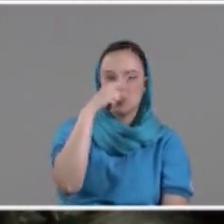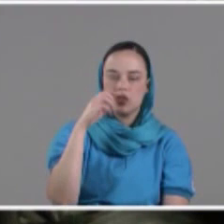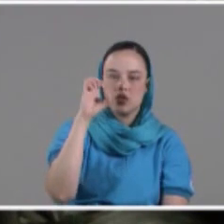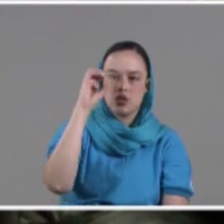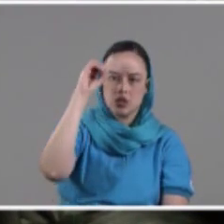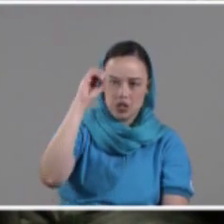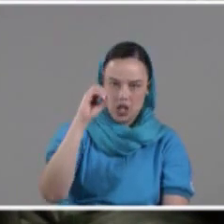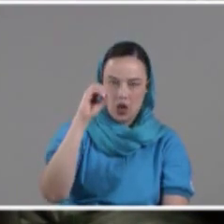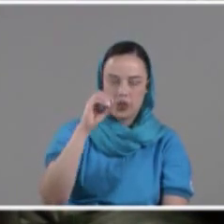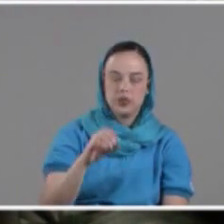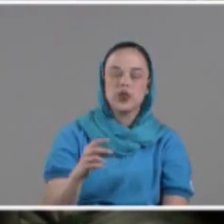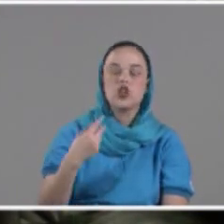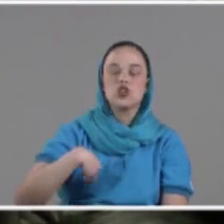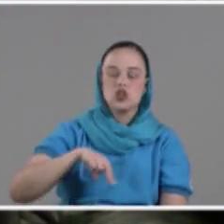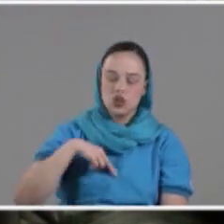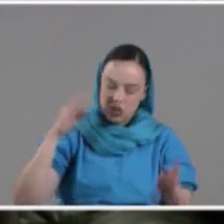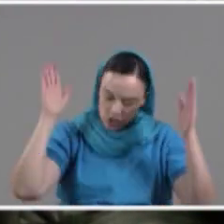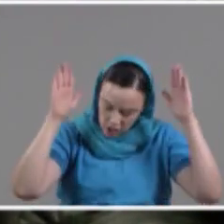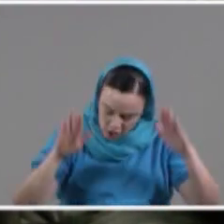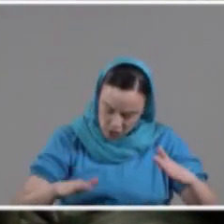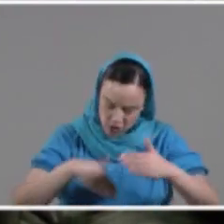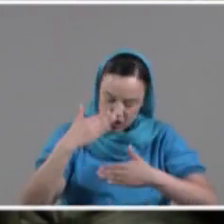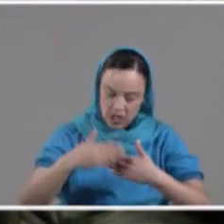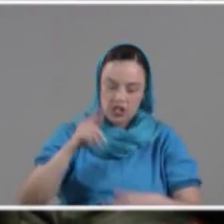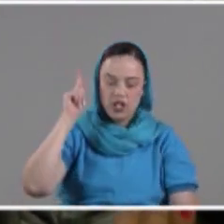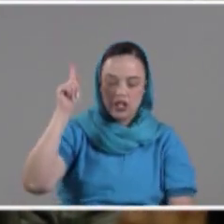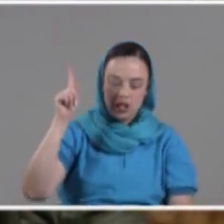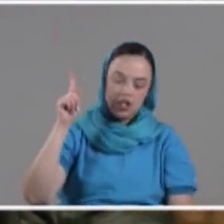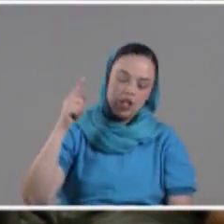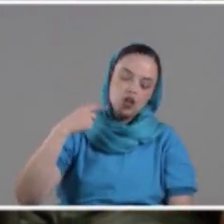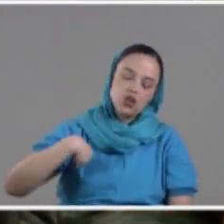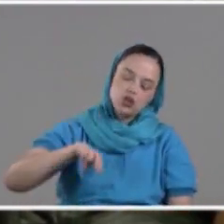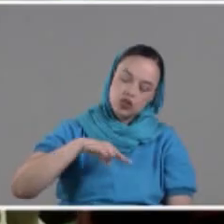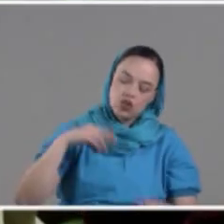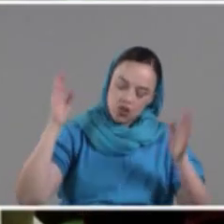sí señor nos nos rendimos delante de ti